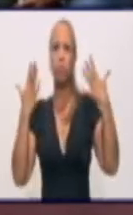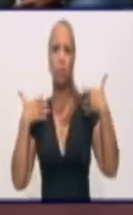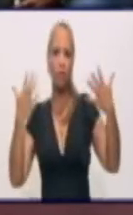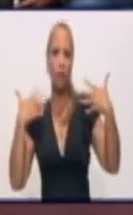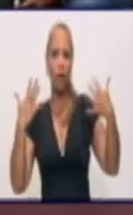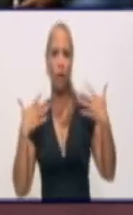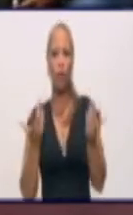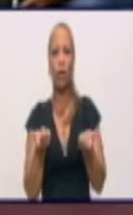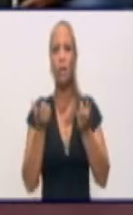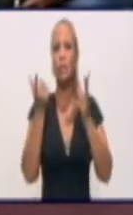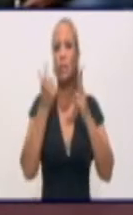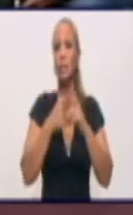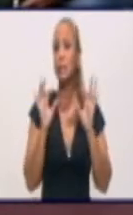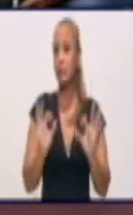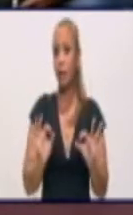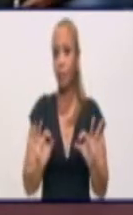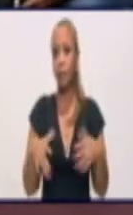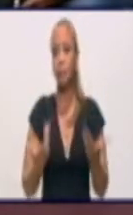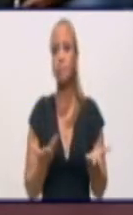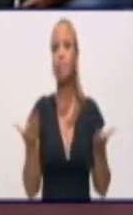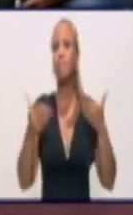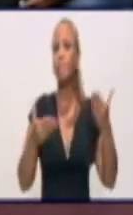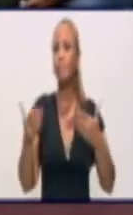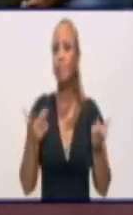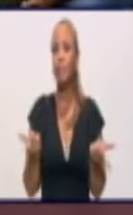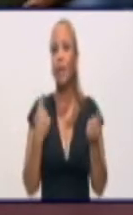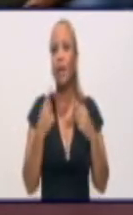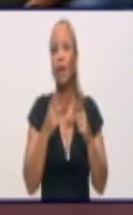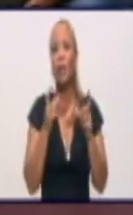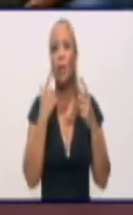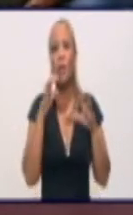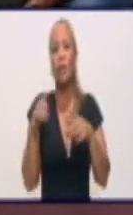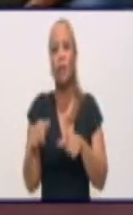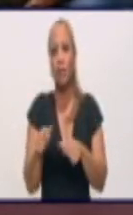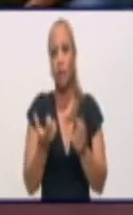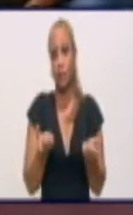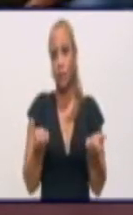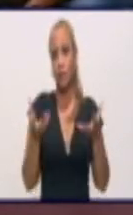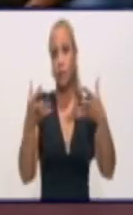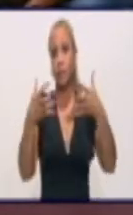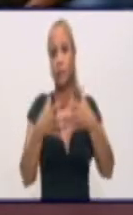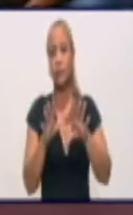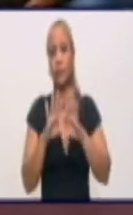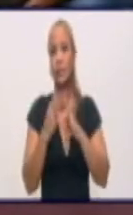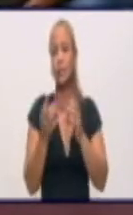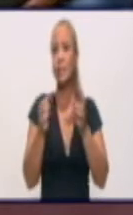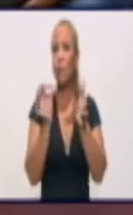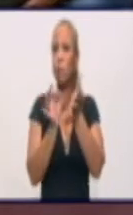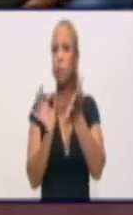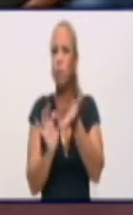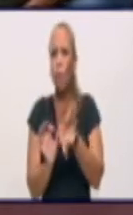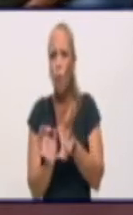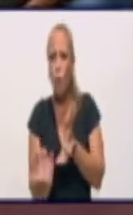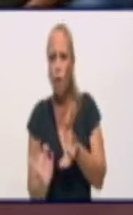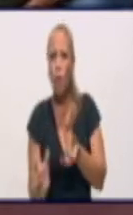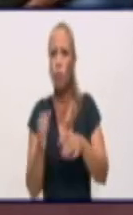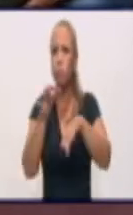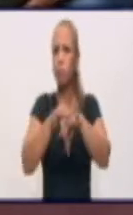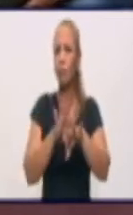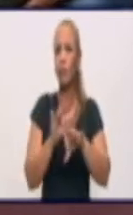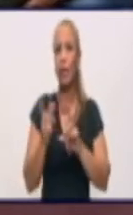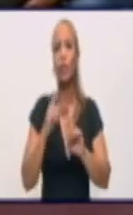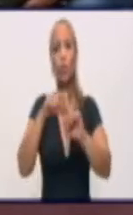Los fuertes calores, siempre van a participar como un catalizador en lo que es el ciclo de vida del mosquito. A esto vamos a sumarle